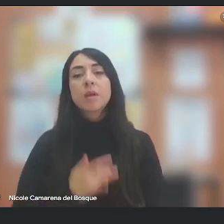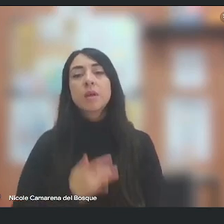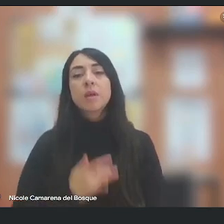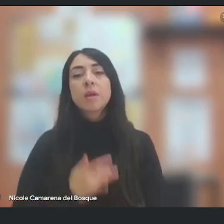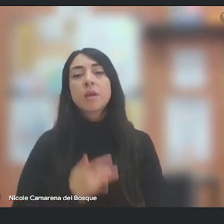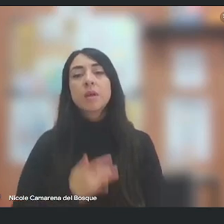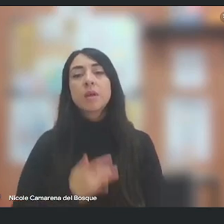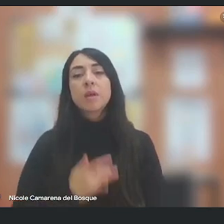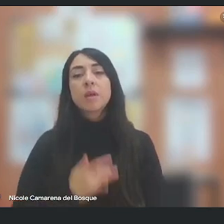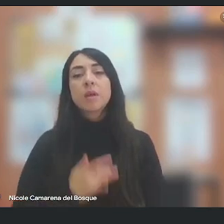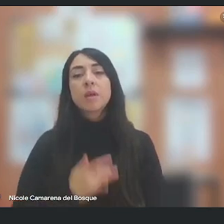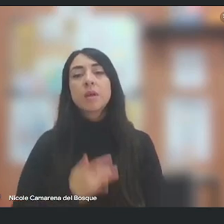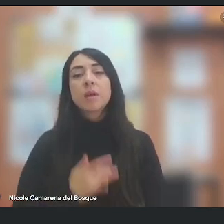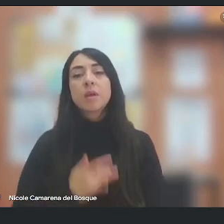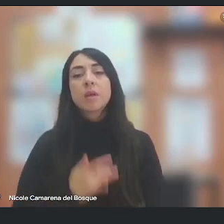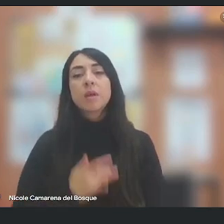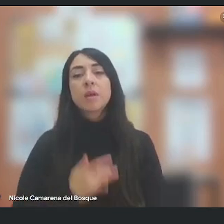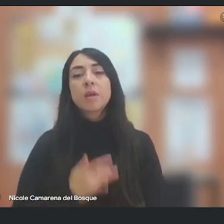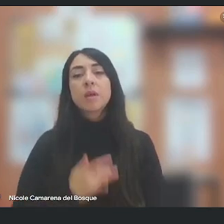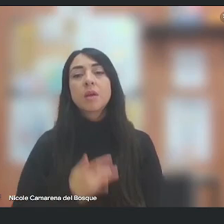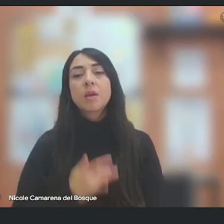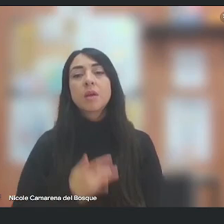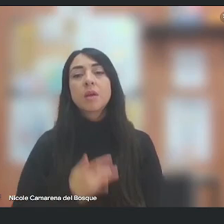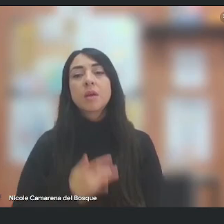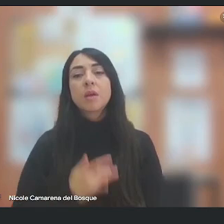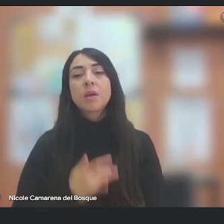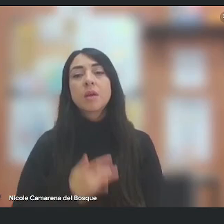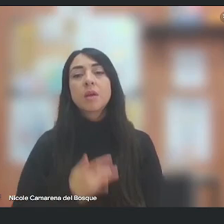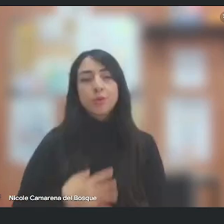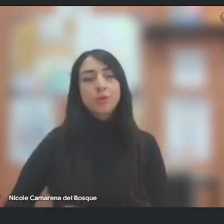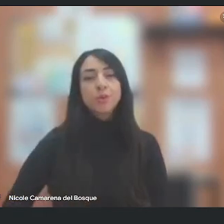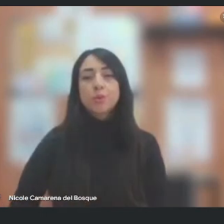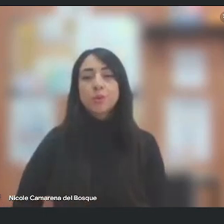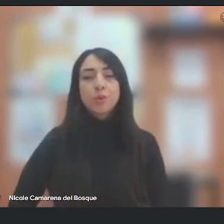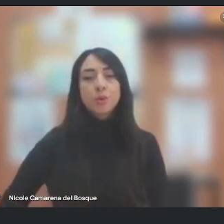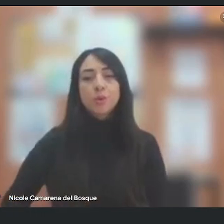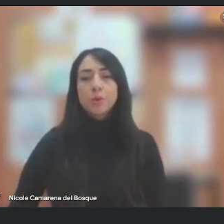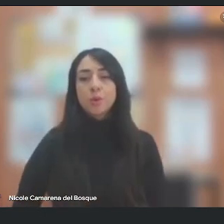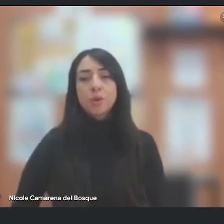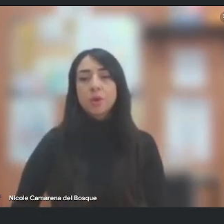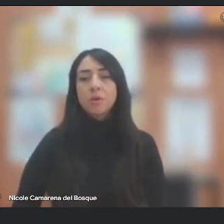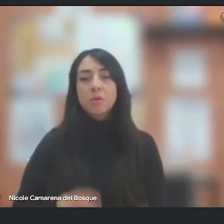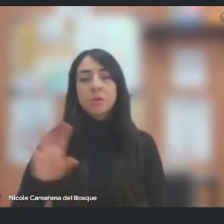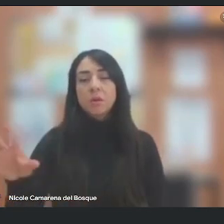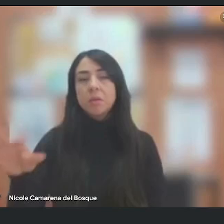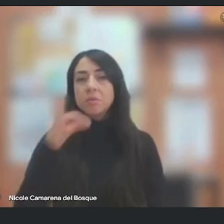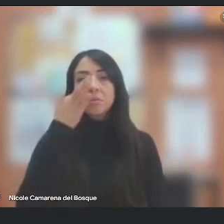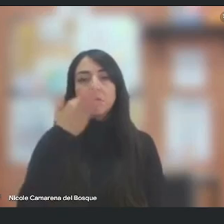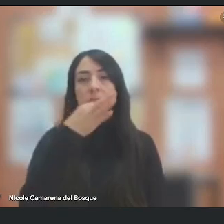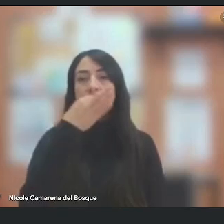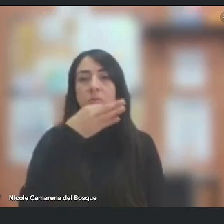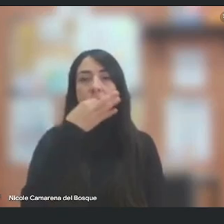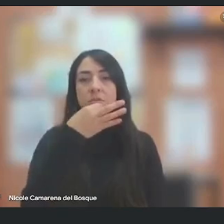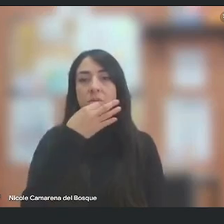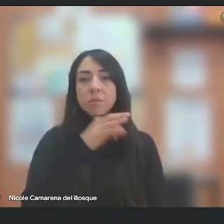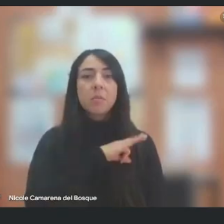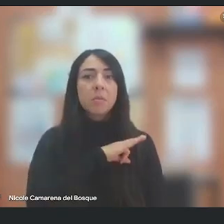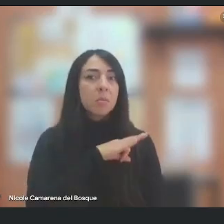normal. Puede ser de que, tengo cólico, me tomo un analgésico y puedo continuar.